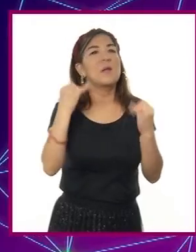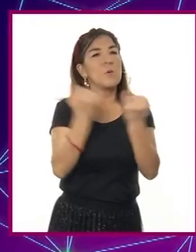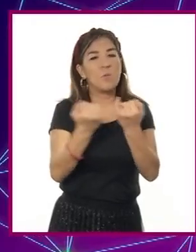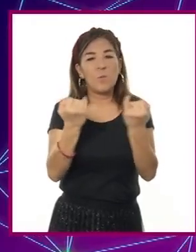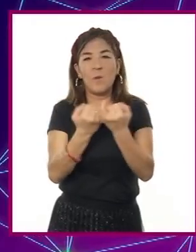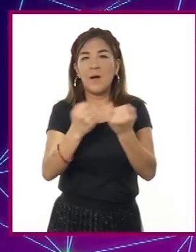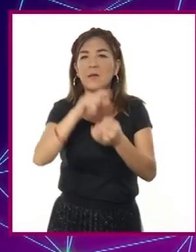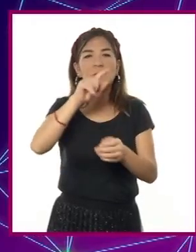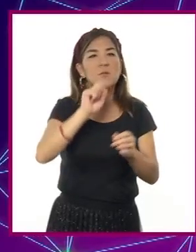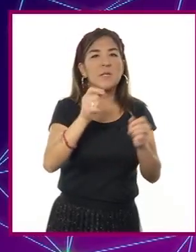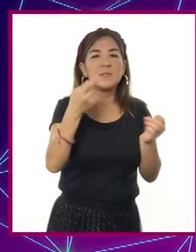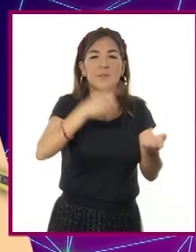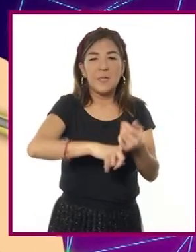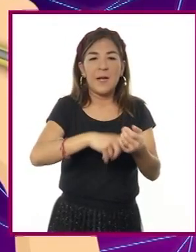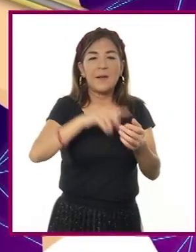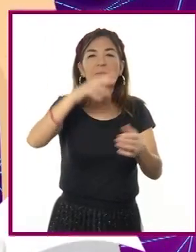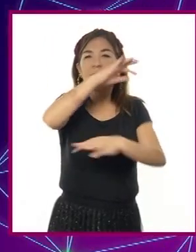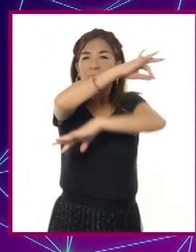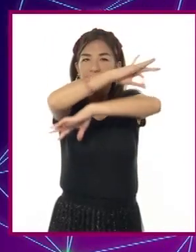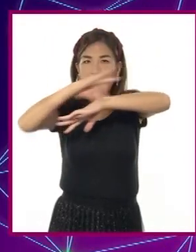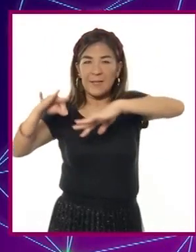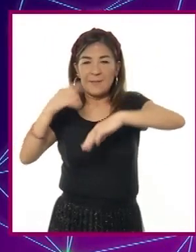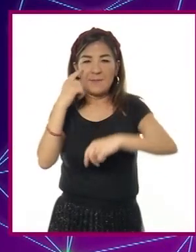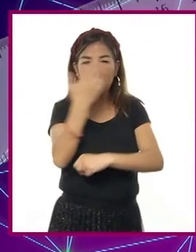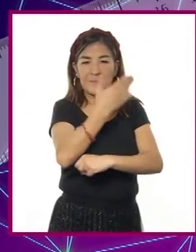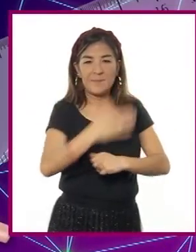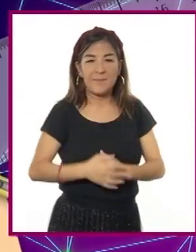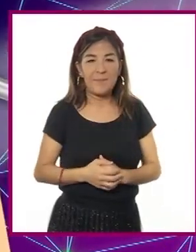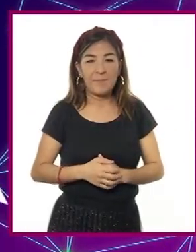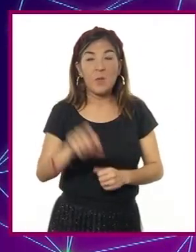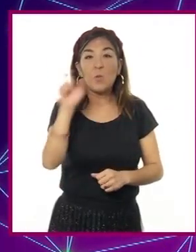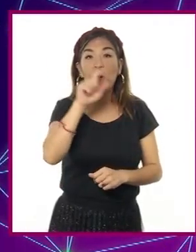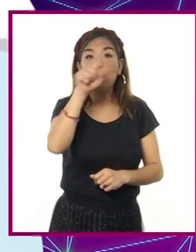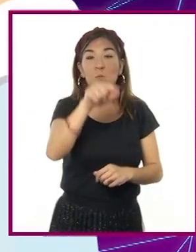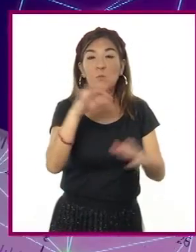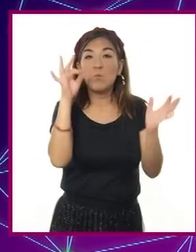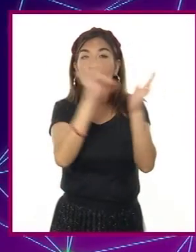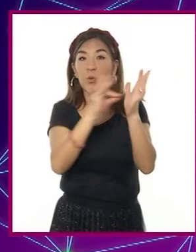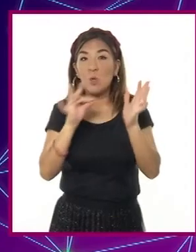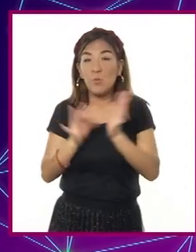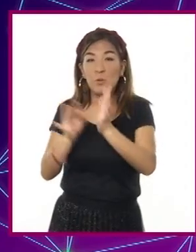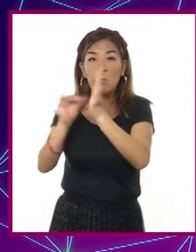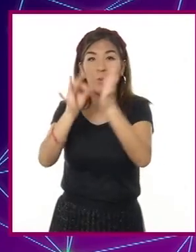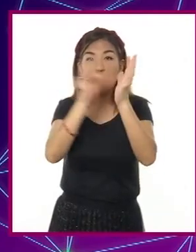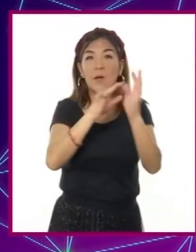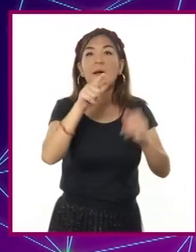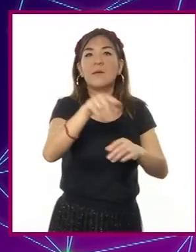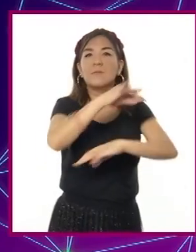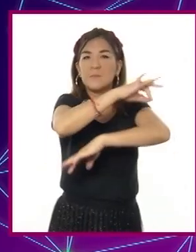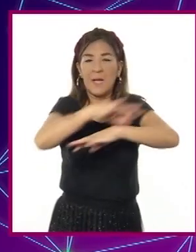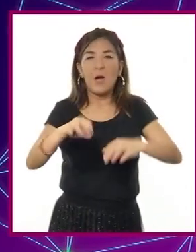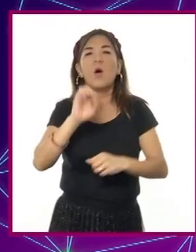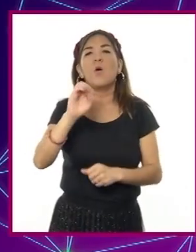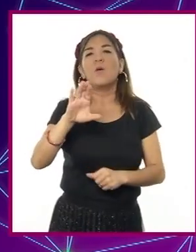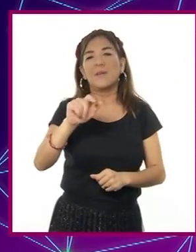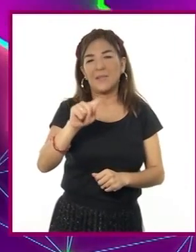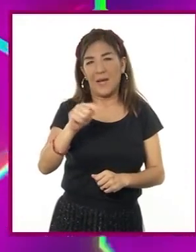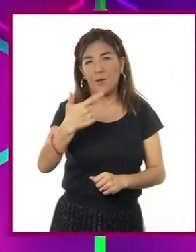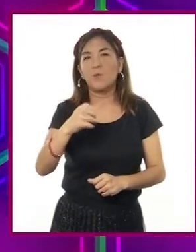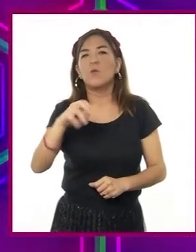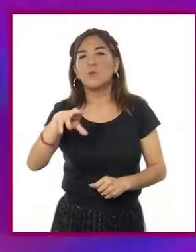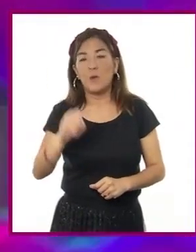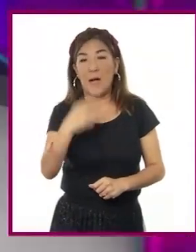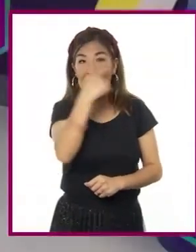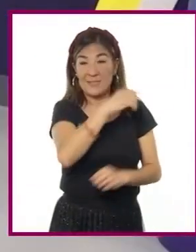rectas, teniendo como resultado que al unir los puntos se traza un octágono regular. Con